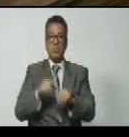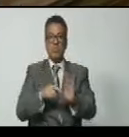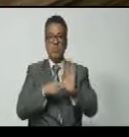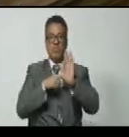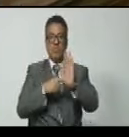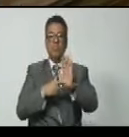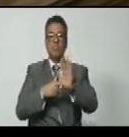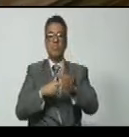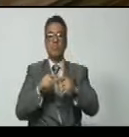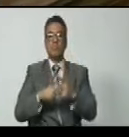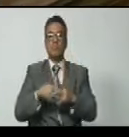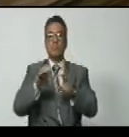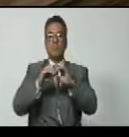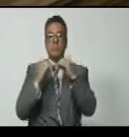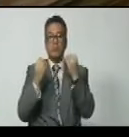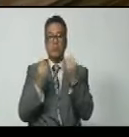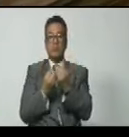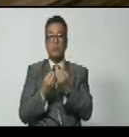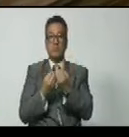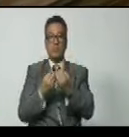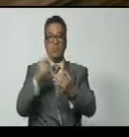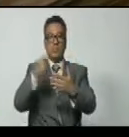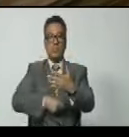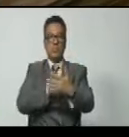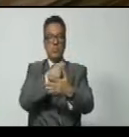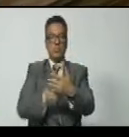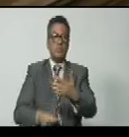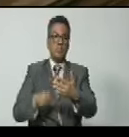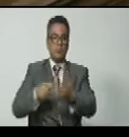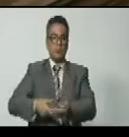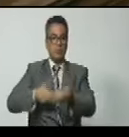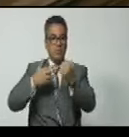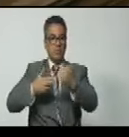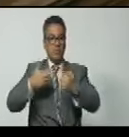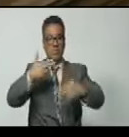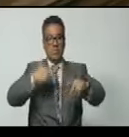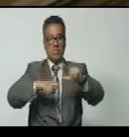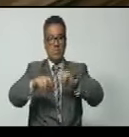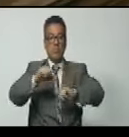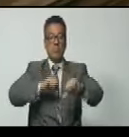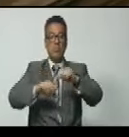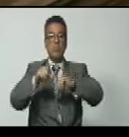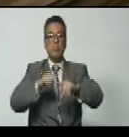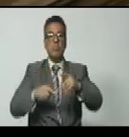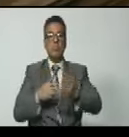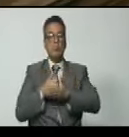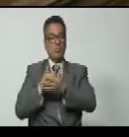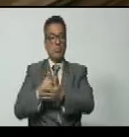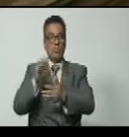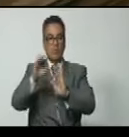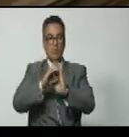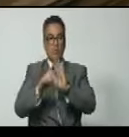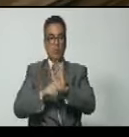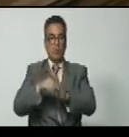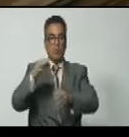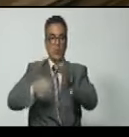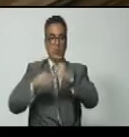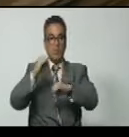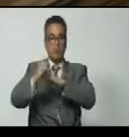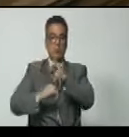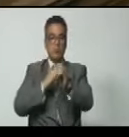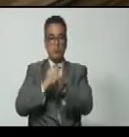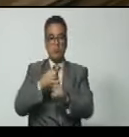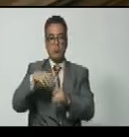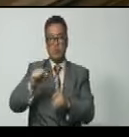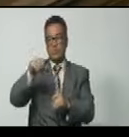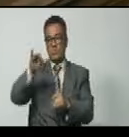Venezuela ante la Organización para la Prohibición de las Armas Químicas y ante la Corte Penal Internacional con